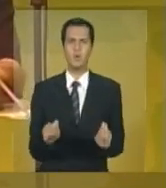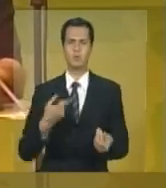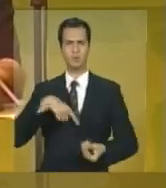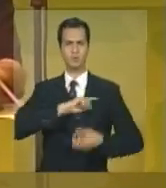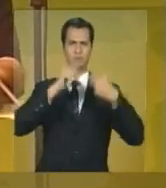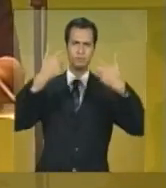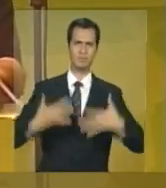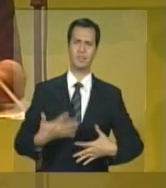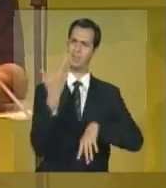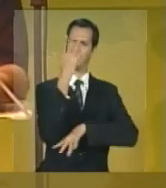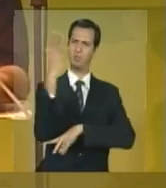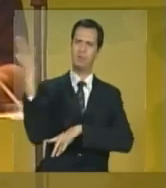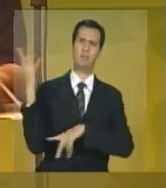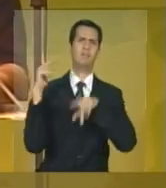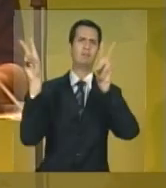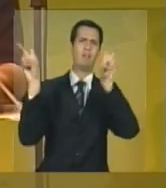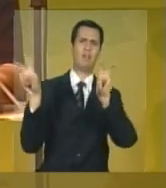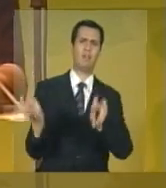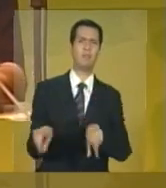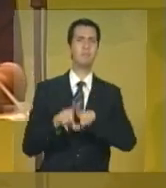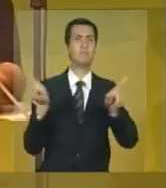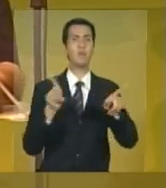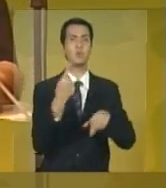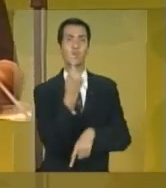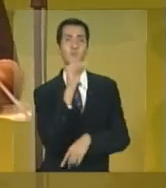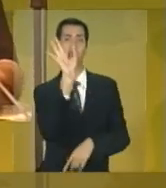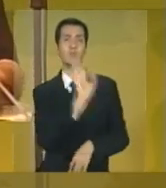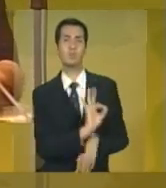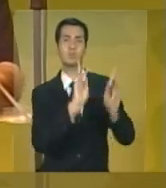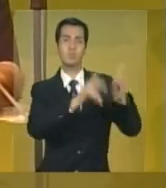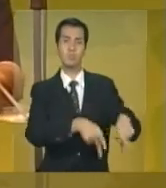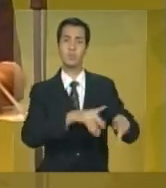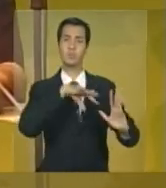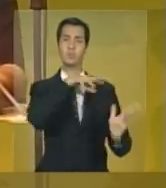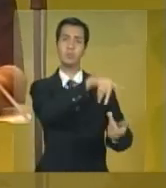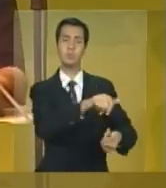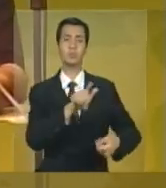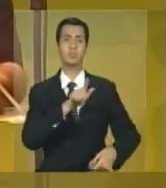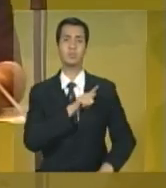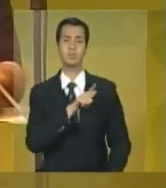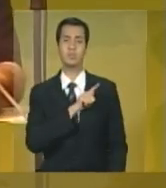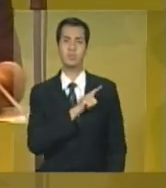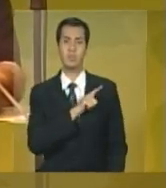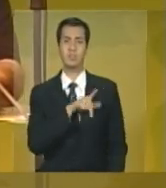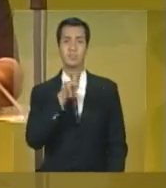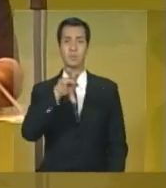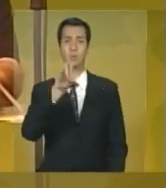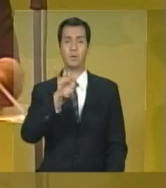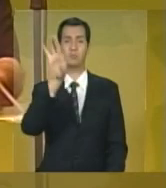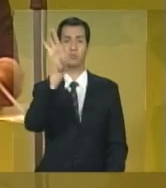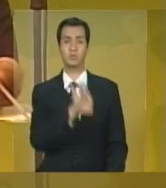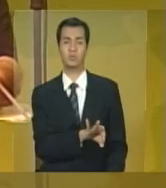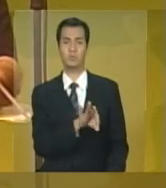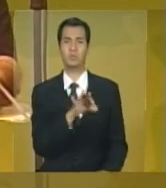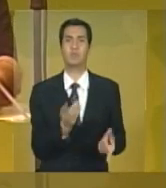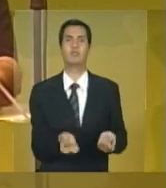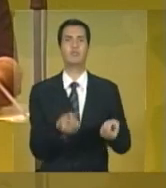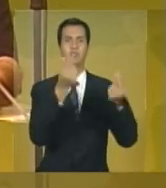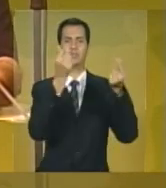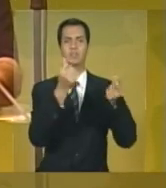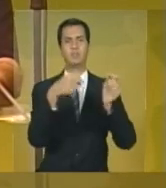la población mundial concentra el 50%, la mitad de la riqueza del